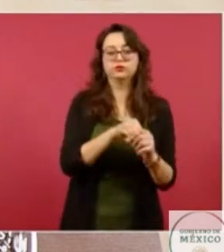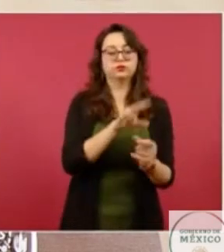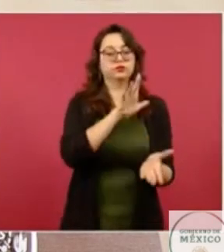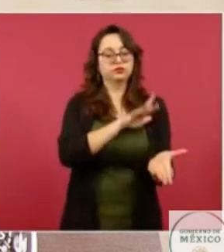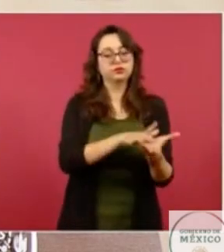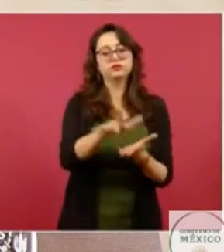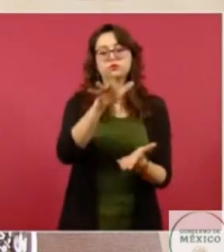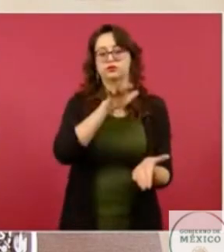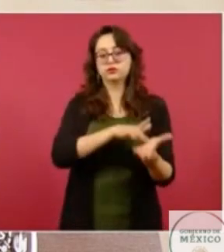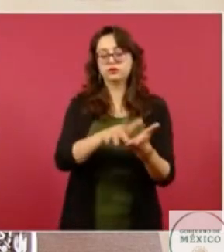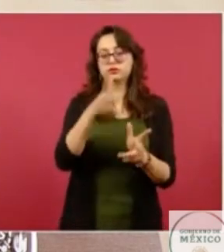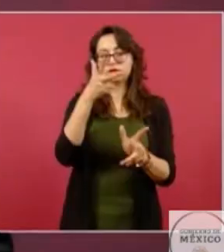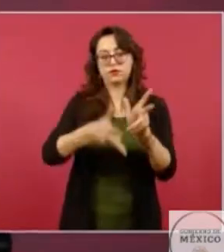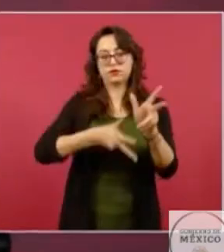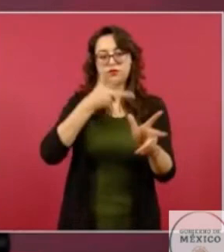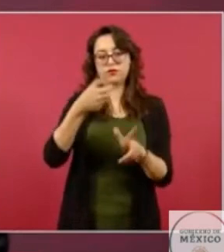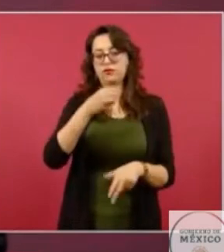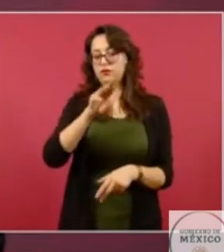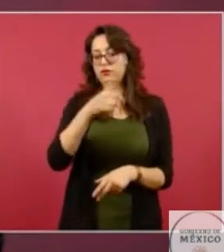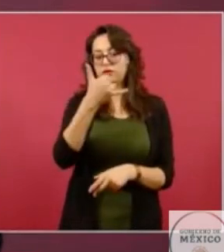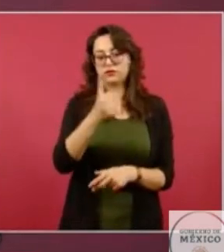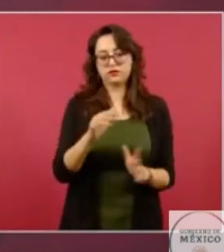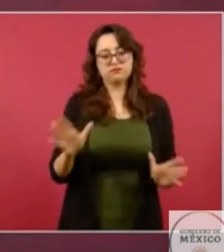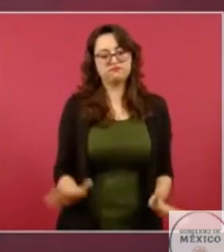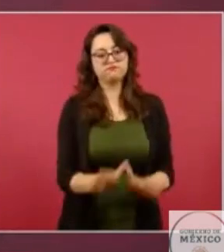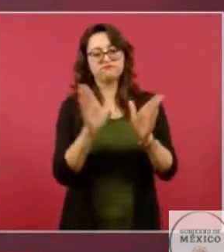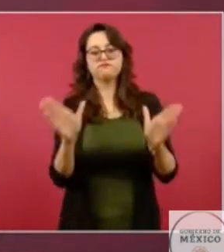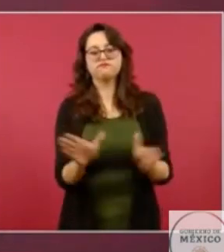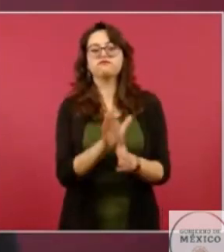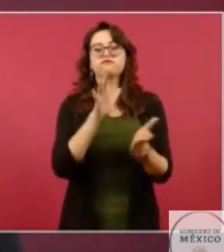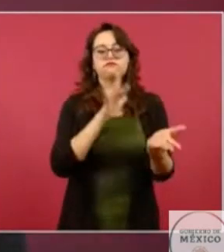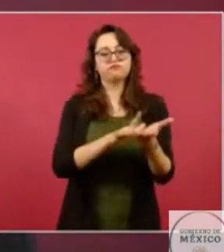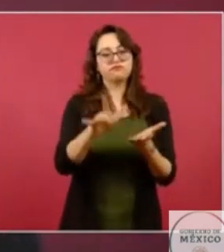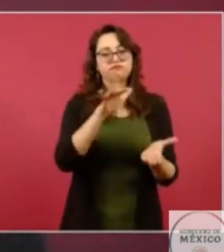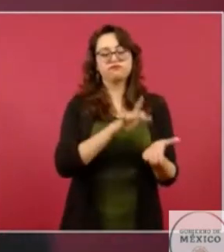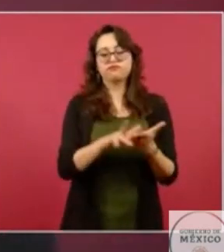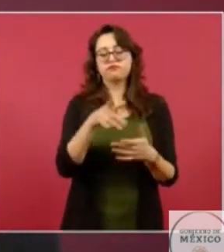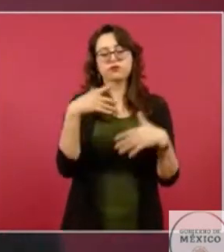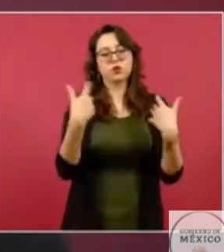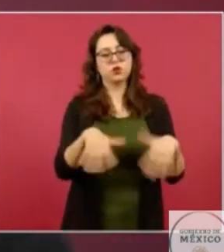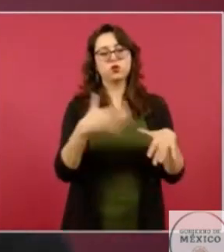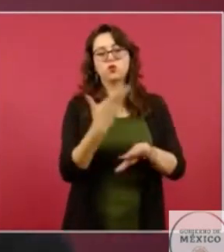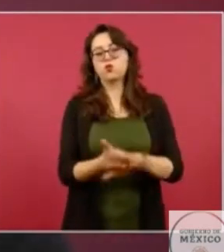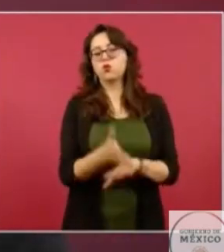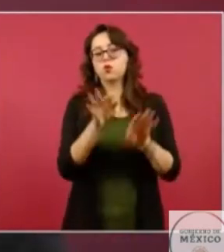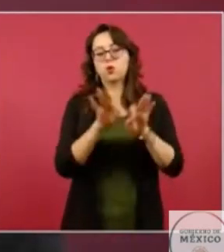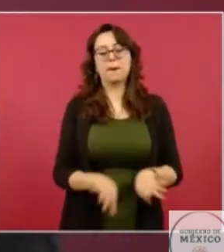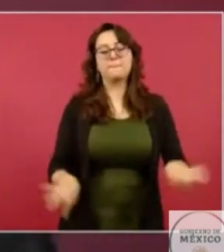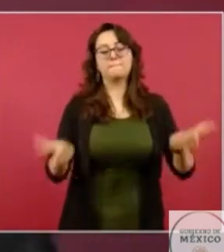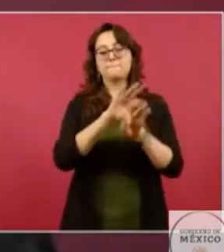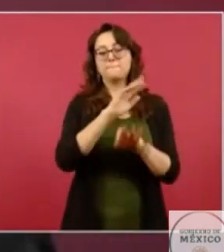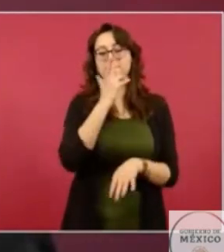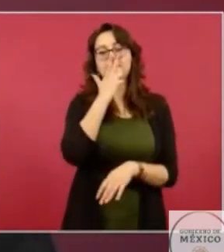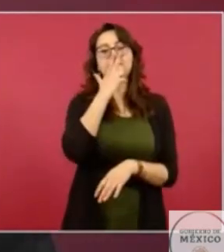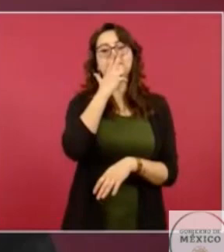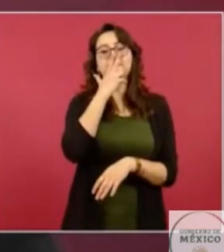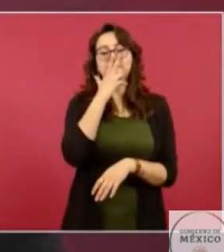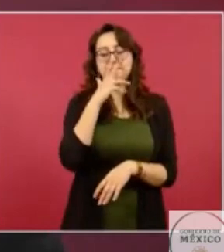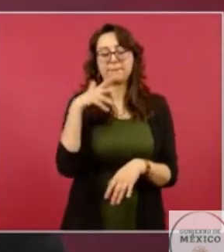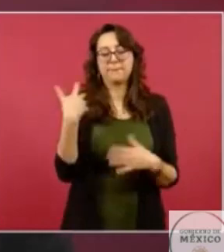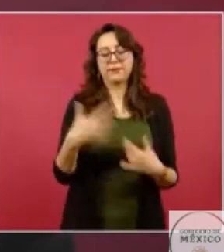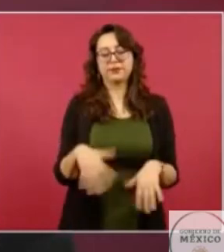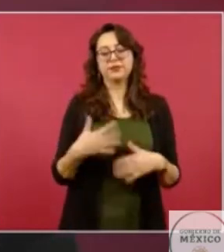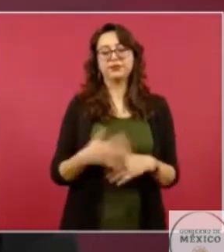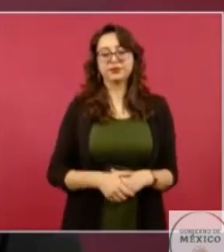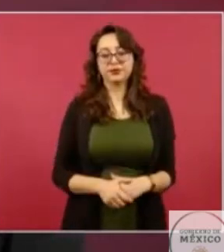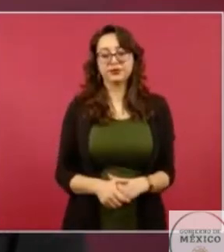una de las obras más importantes y de mayor significación en la República Mexicana.